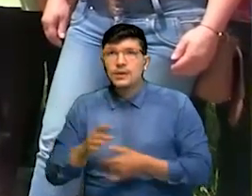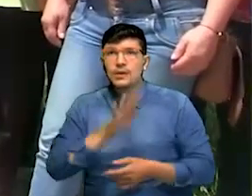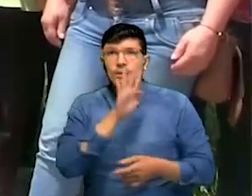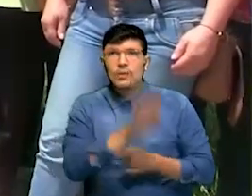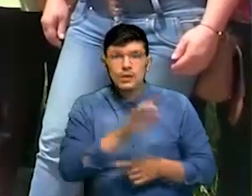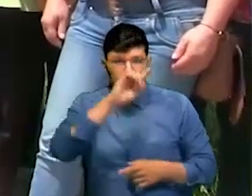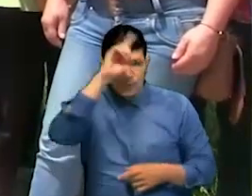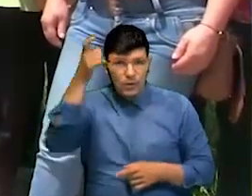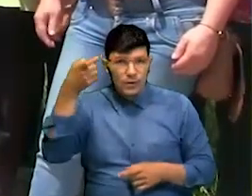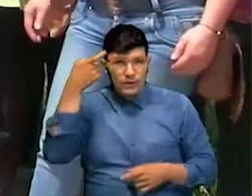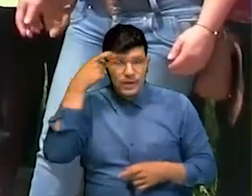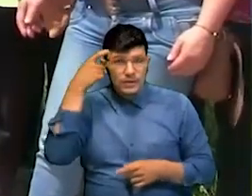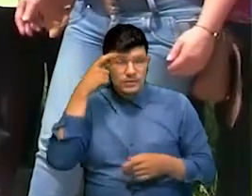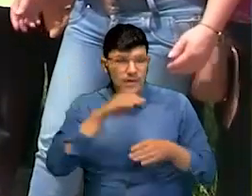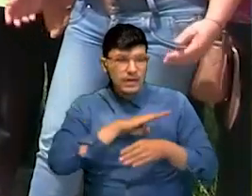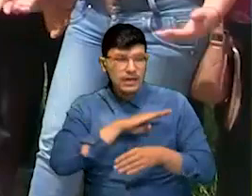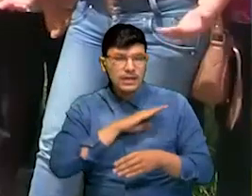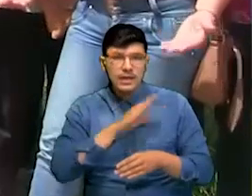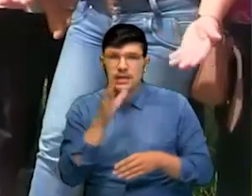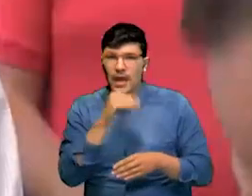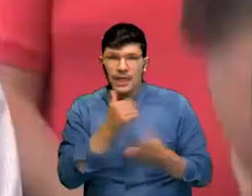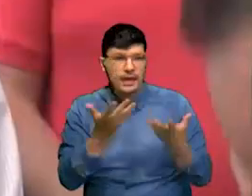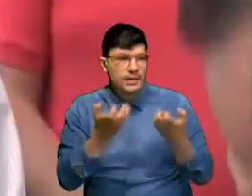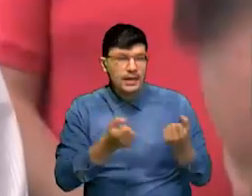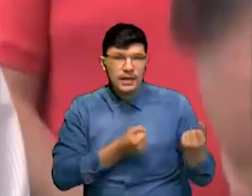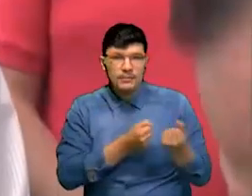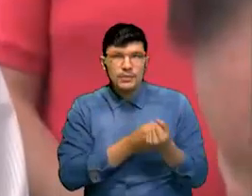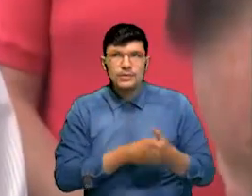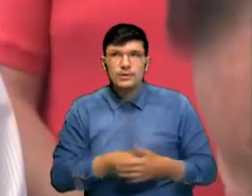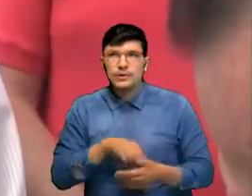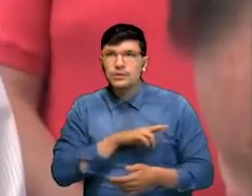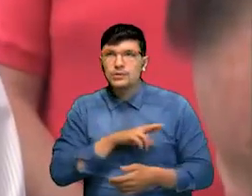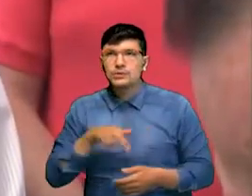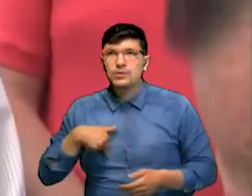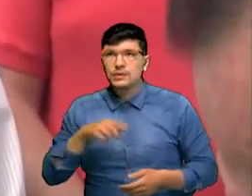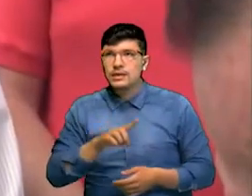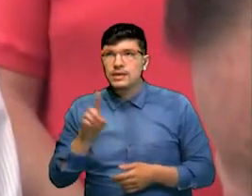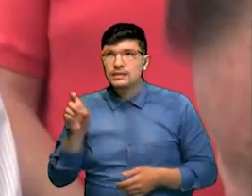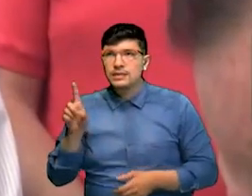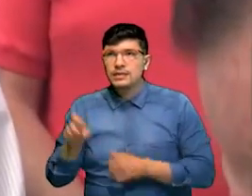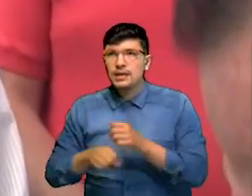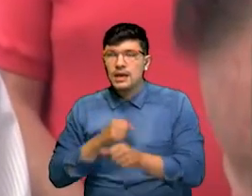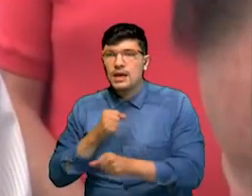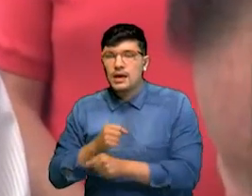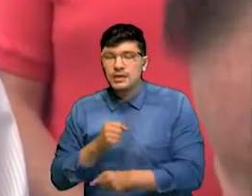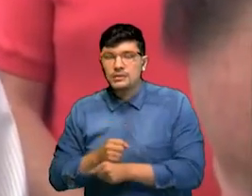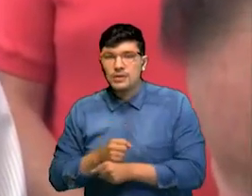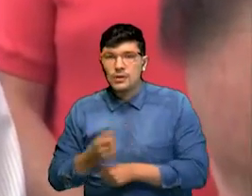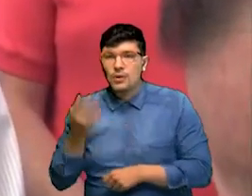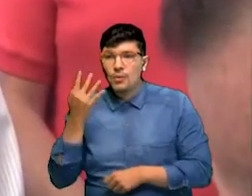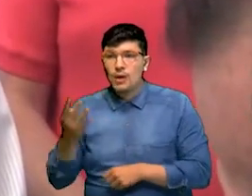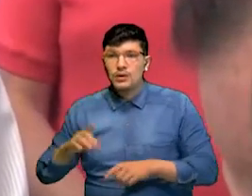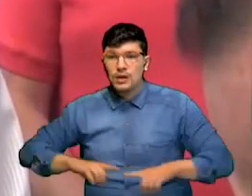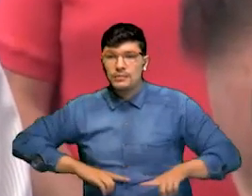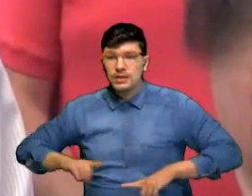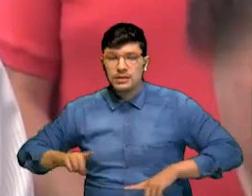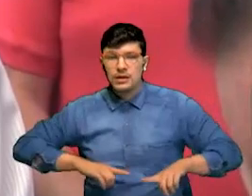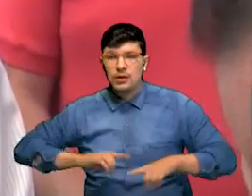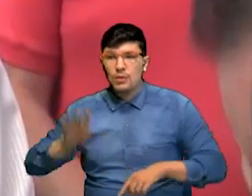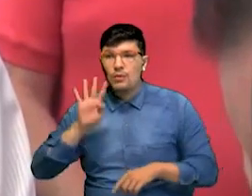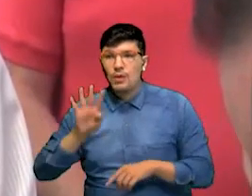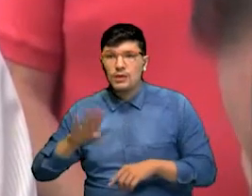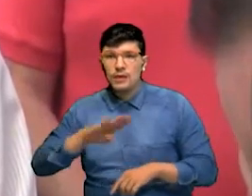municipales y ninguno ha querido colaborar les llevamos 16 años han transcurrido 4 administraciones